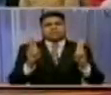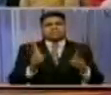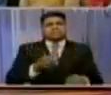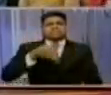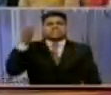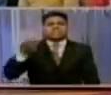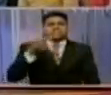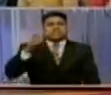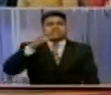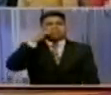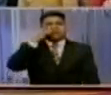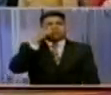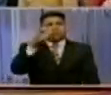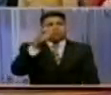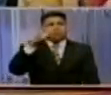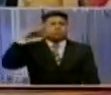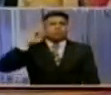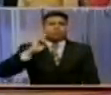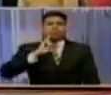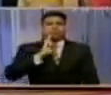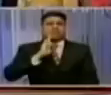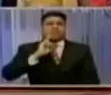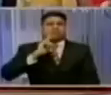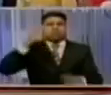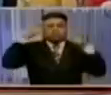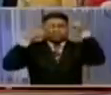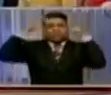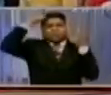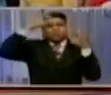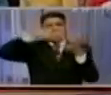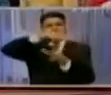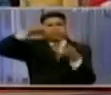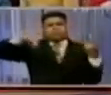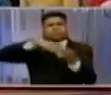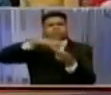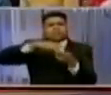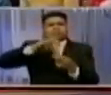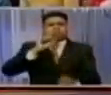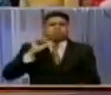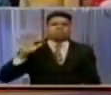bolivariano, chavista, revolucionario, patriota,